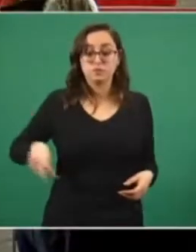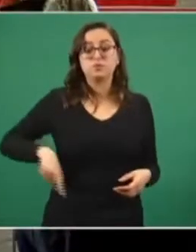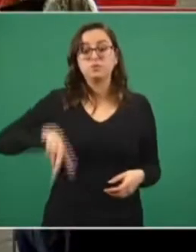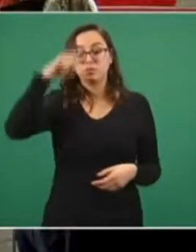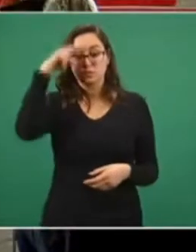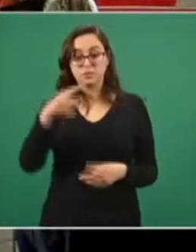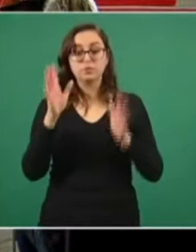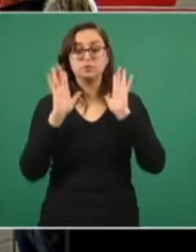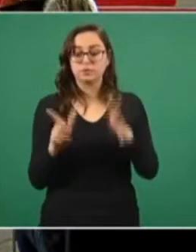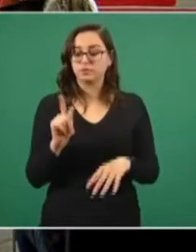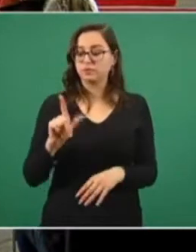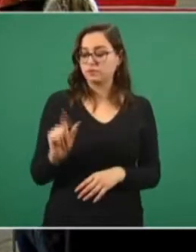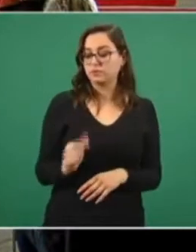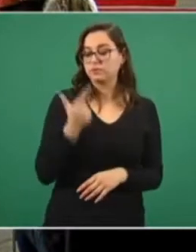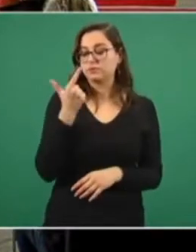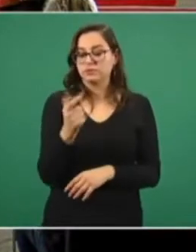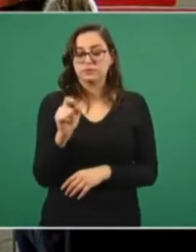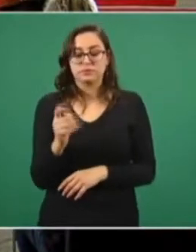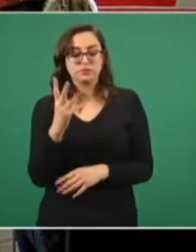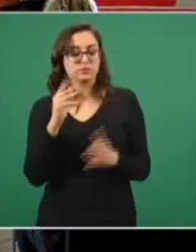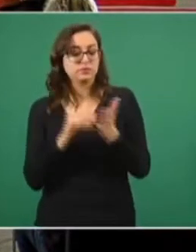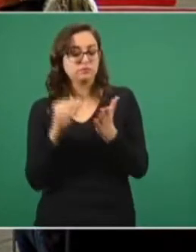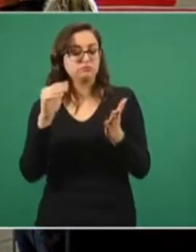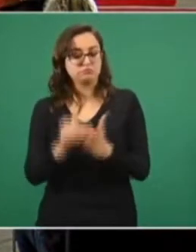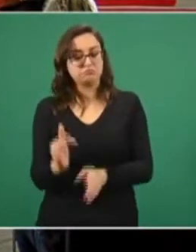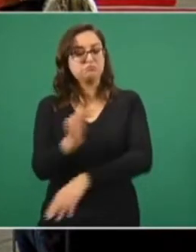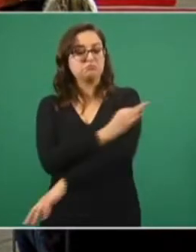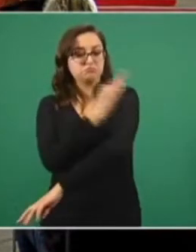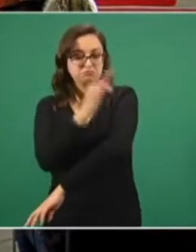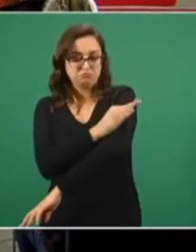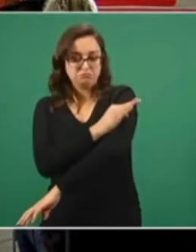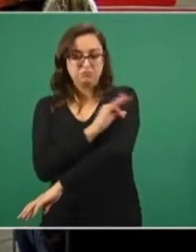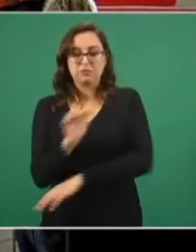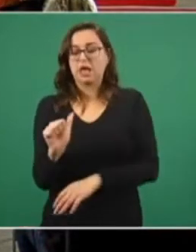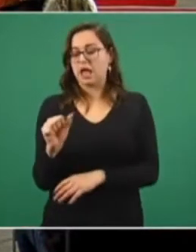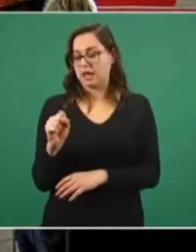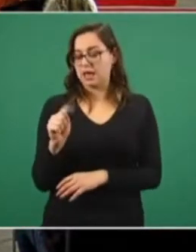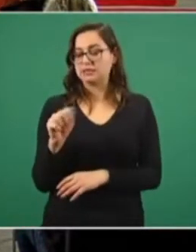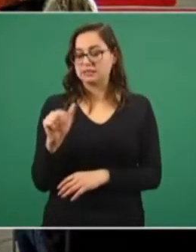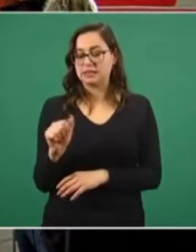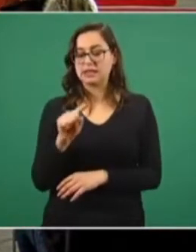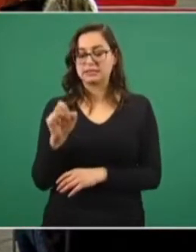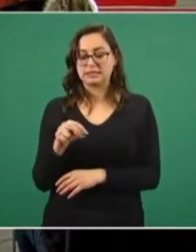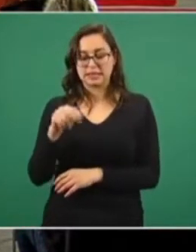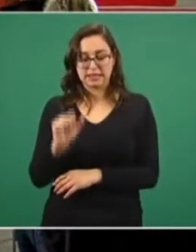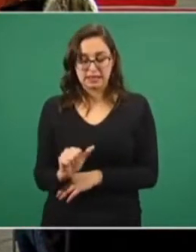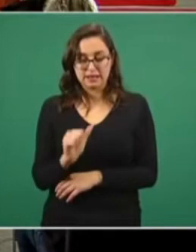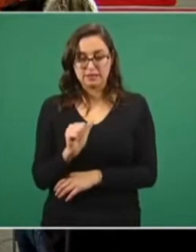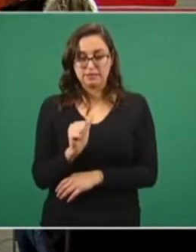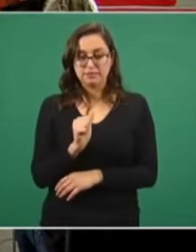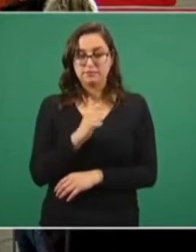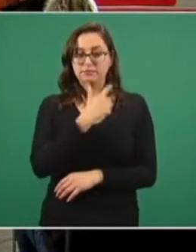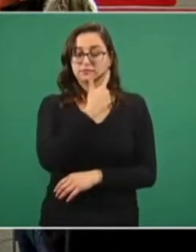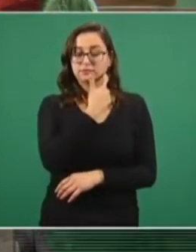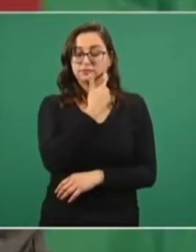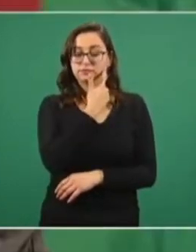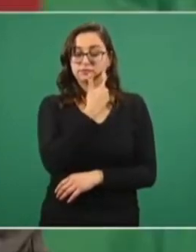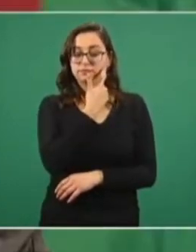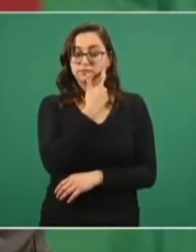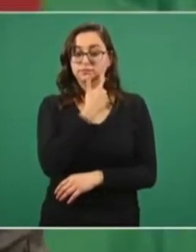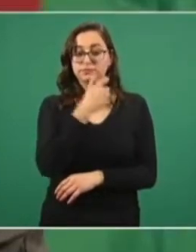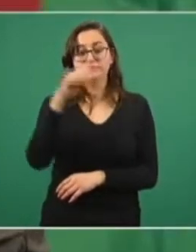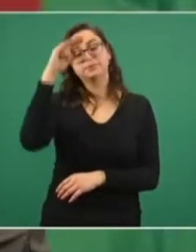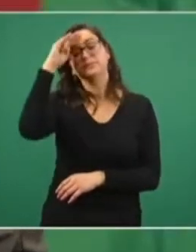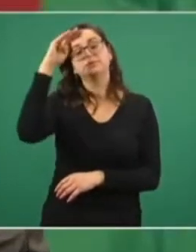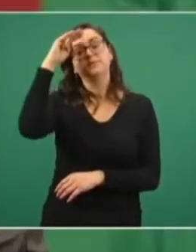77.4 millones de dosis de la vacuna de AstraZeneca, misma que se calcula